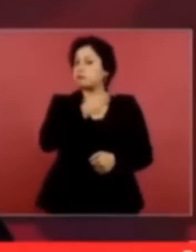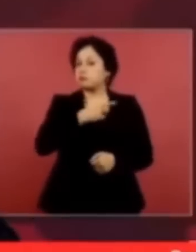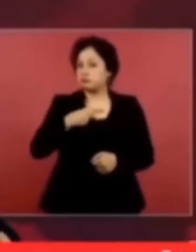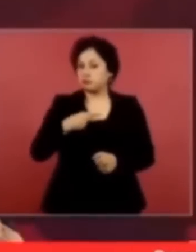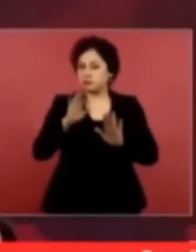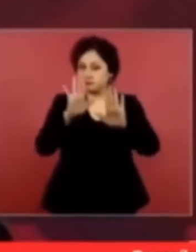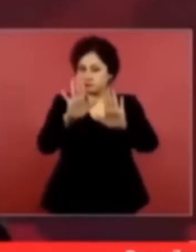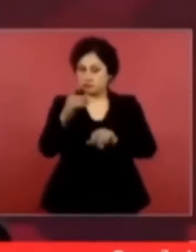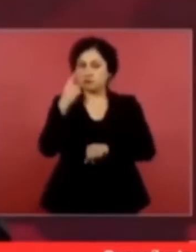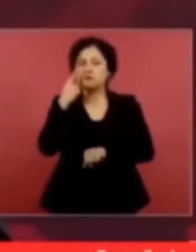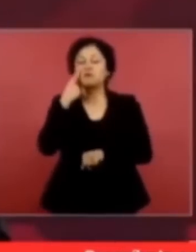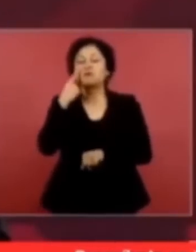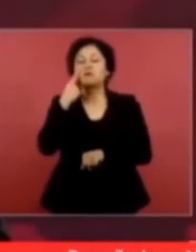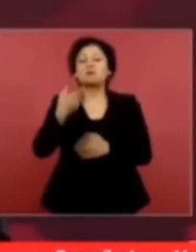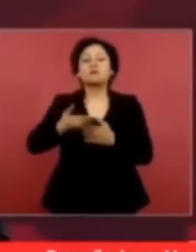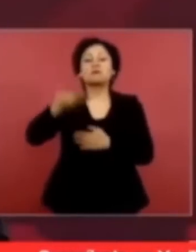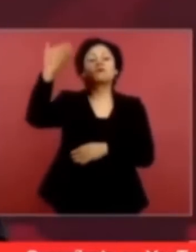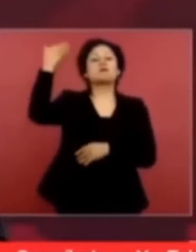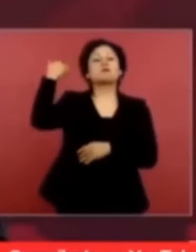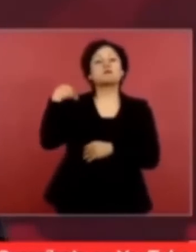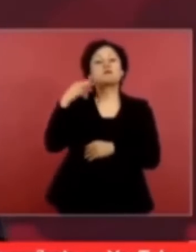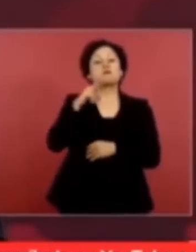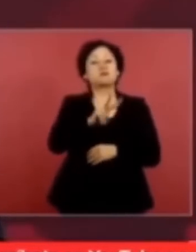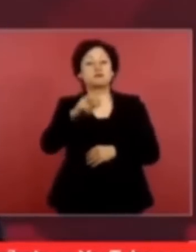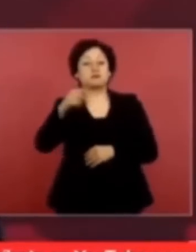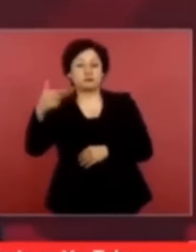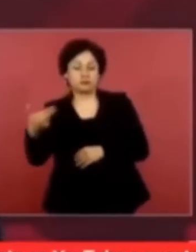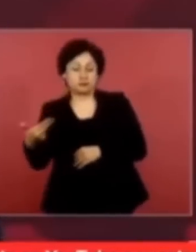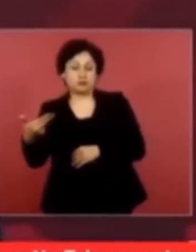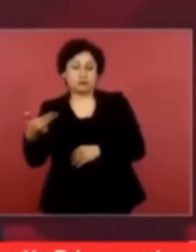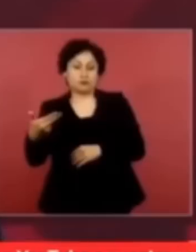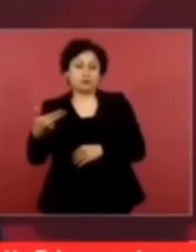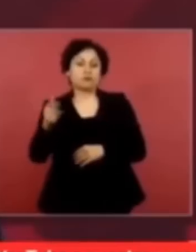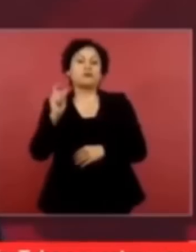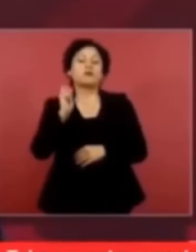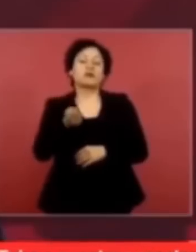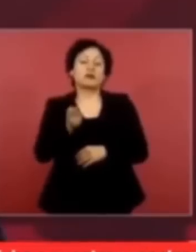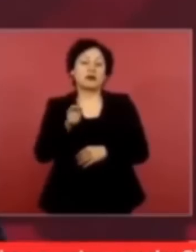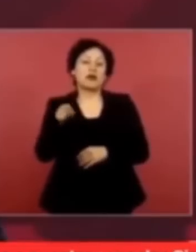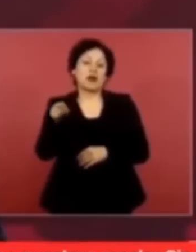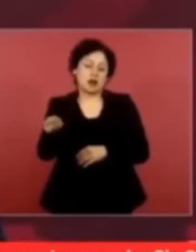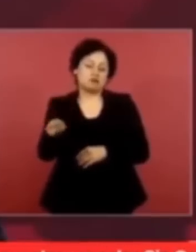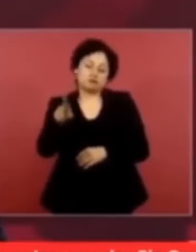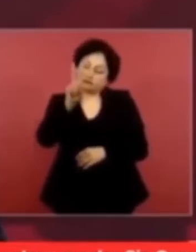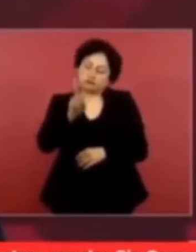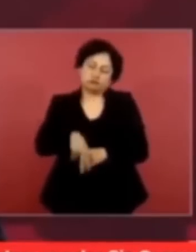Victoriano Huerta, un mal militar,